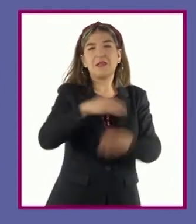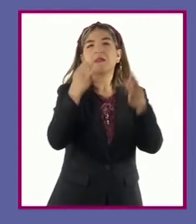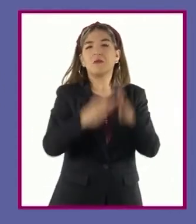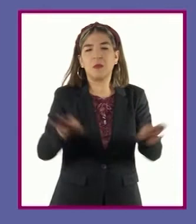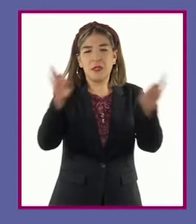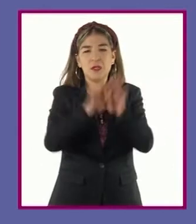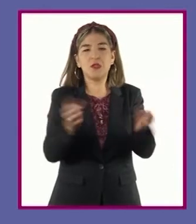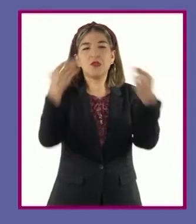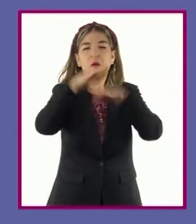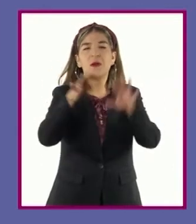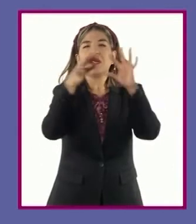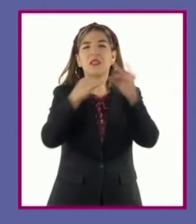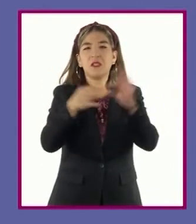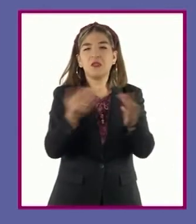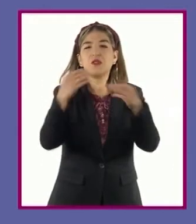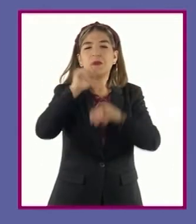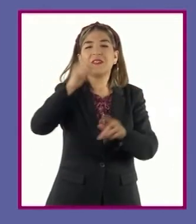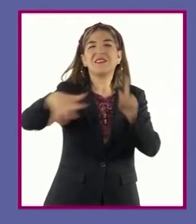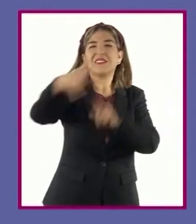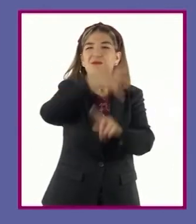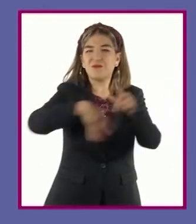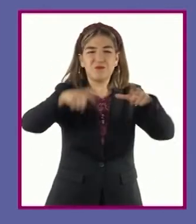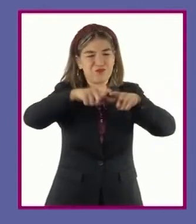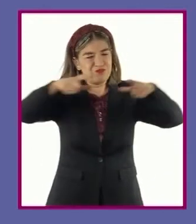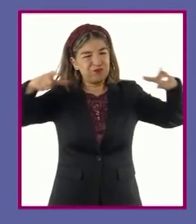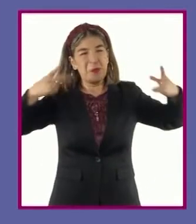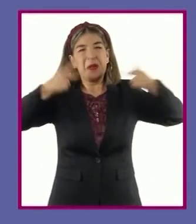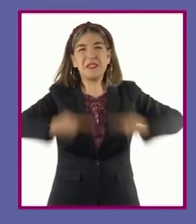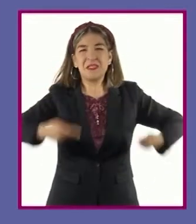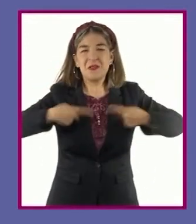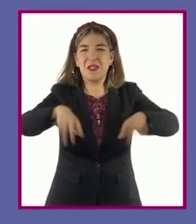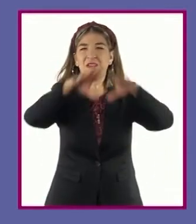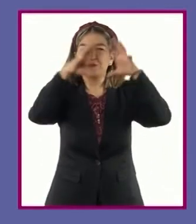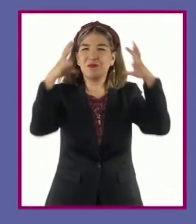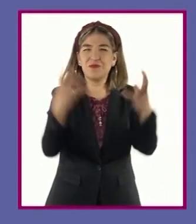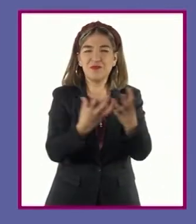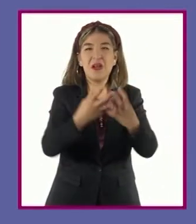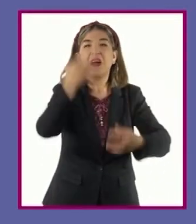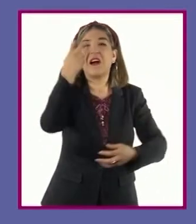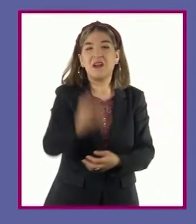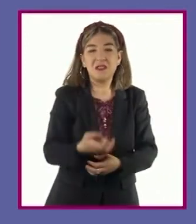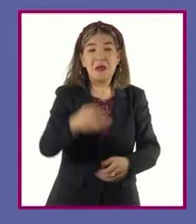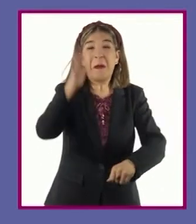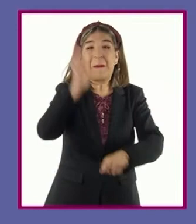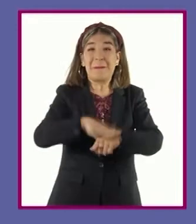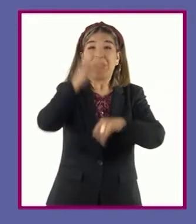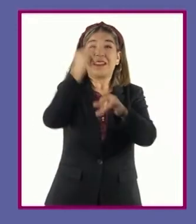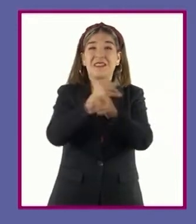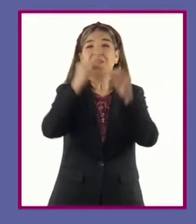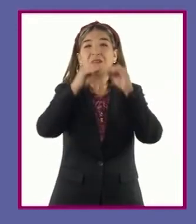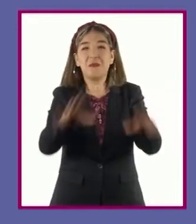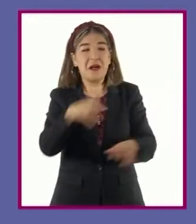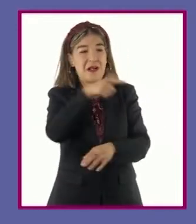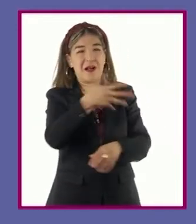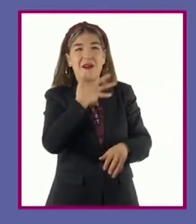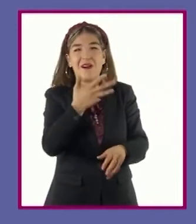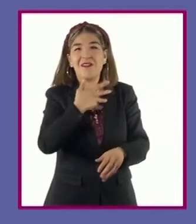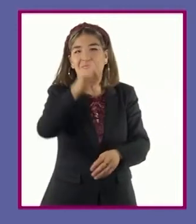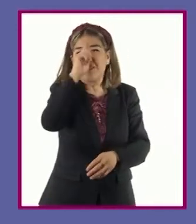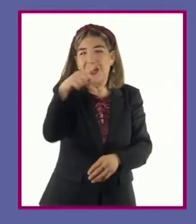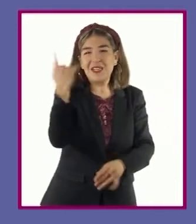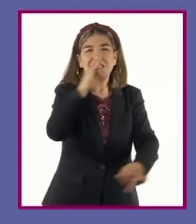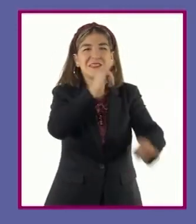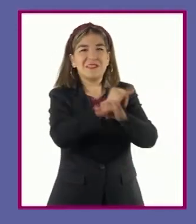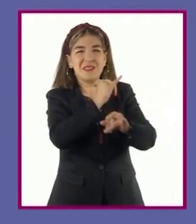había hablado antes con el asunto de la globalización. Ahora con tanta información que está disponible a la mano para